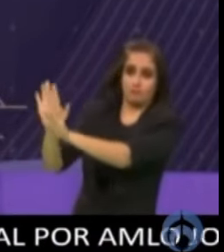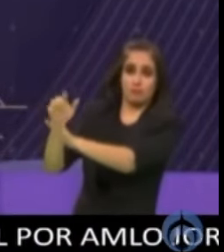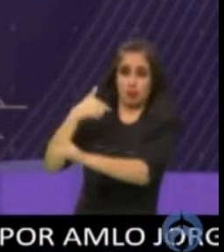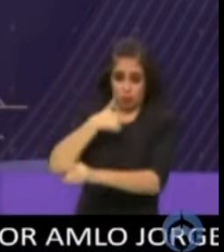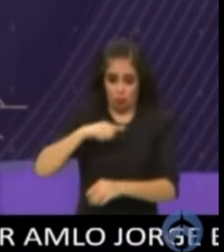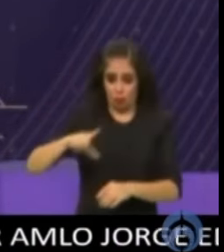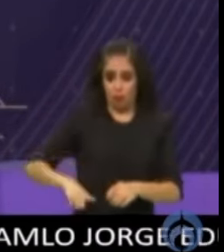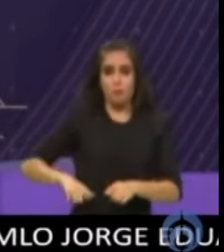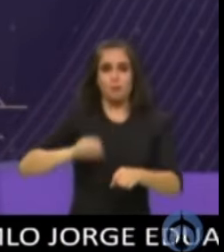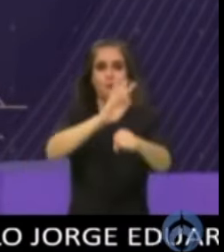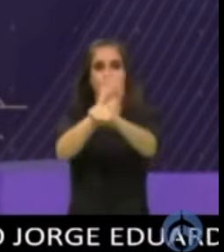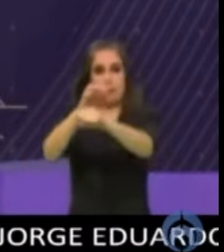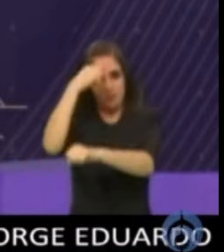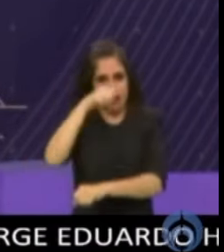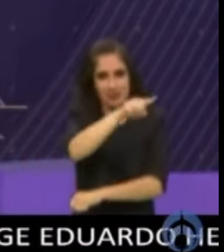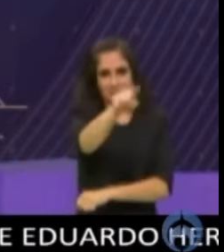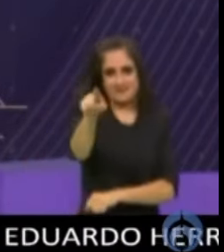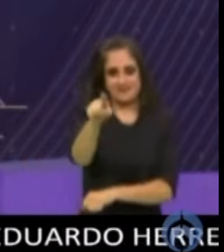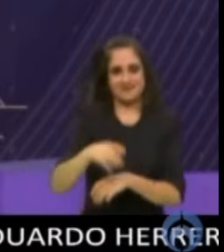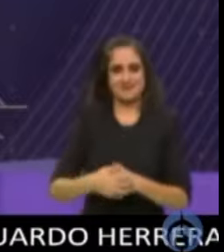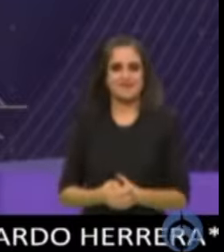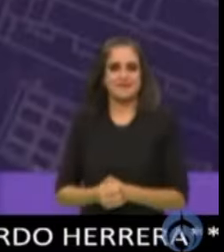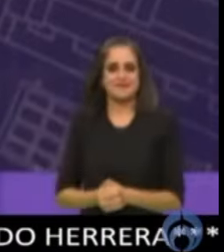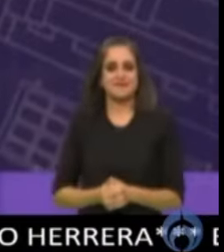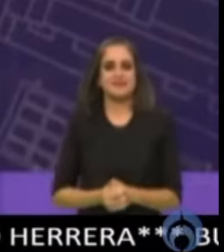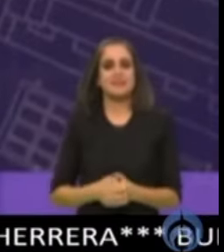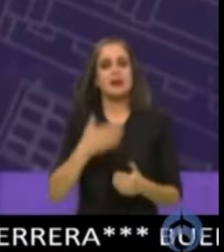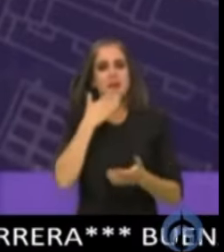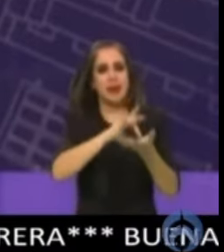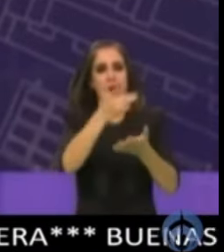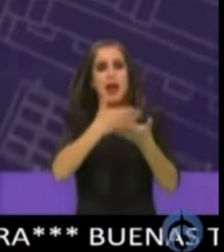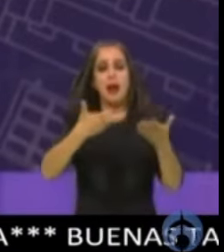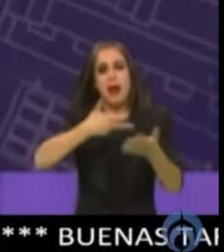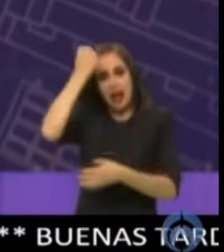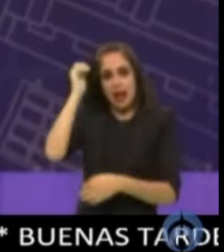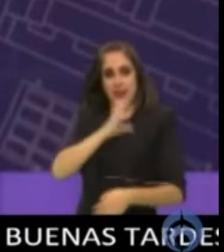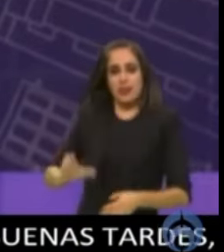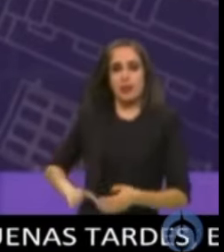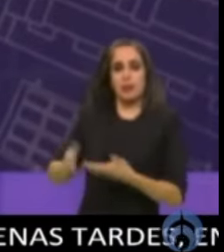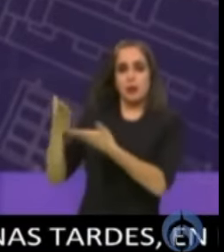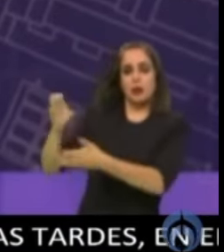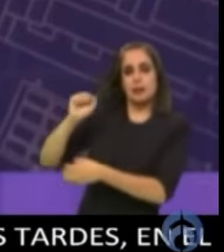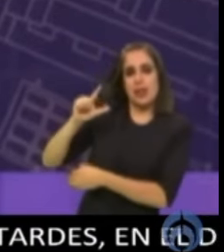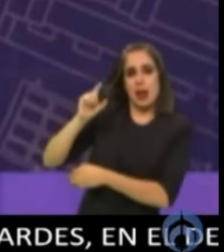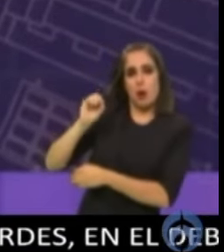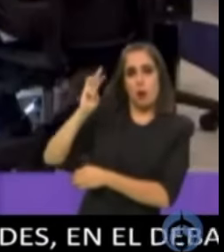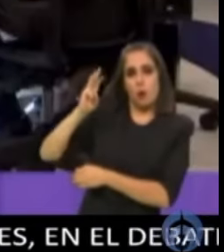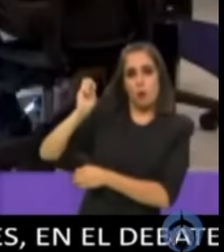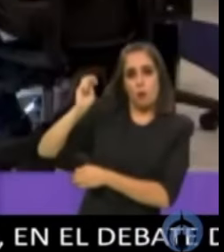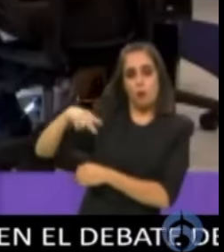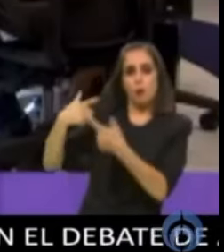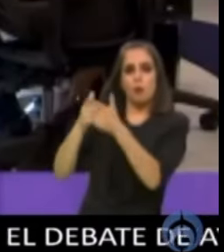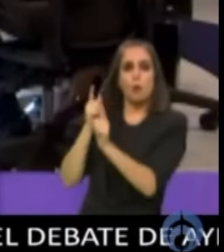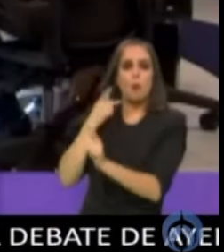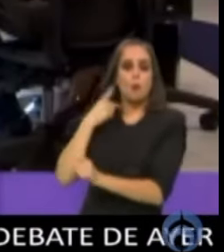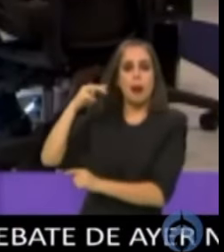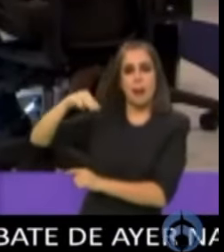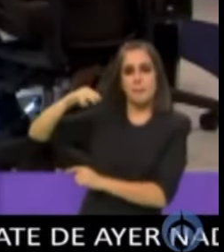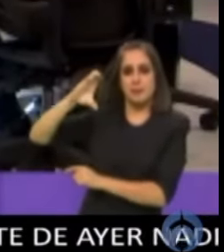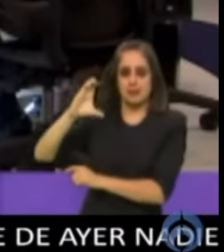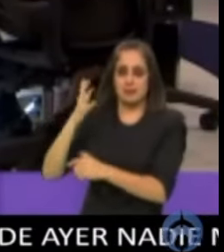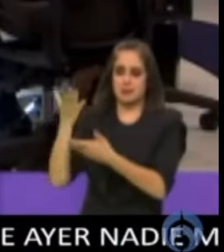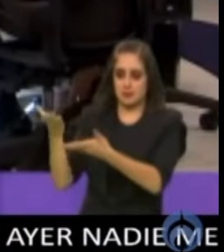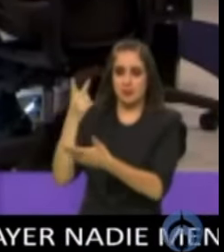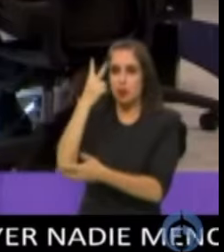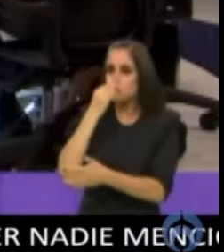los únicos que benefician son a los candidatos que están súper protegidos